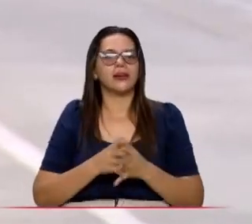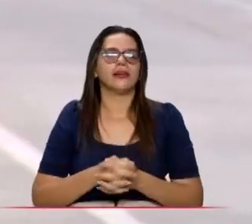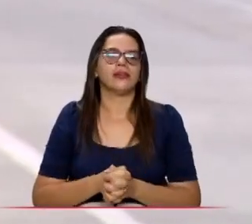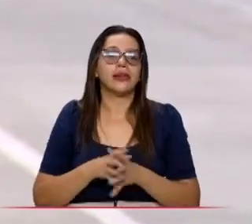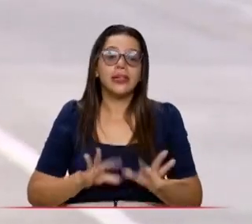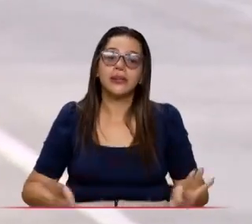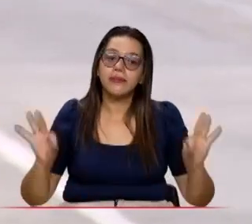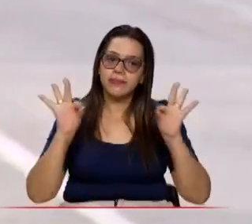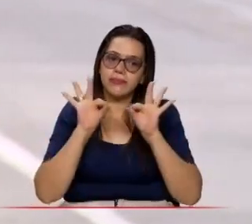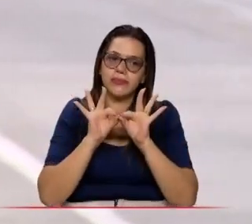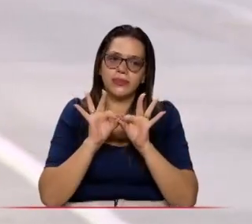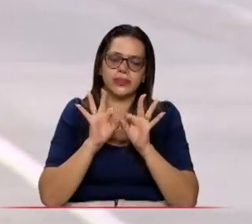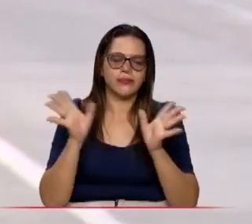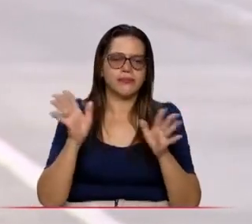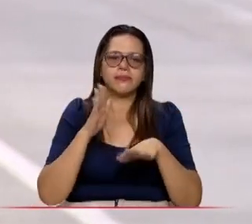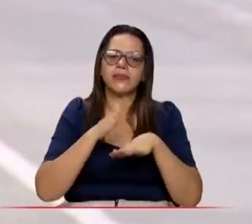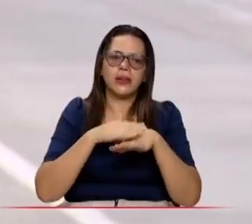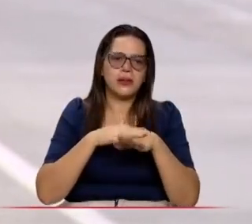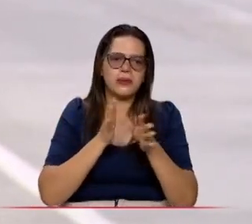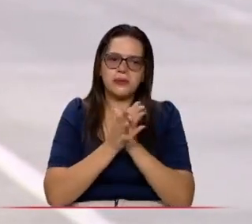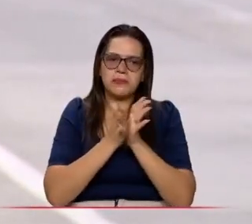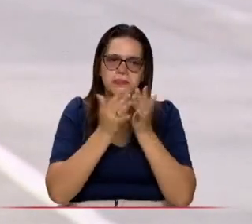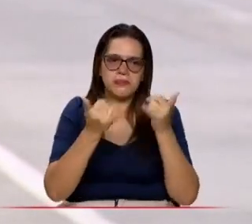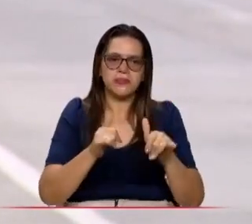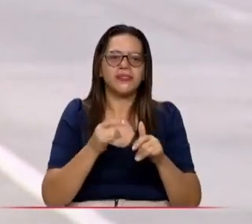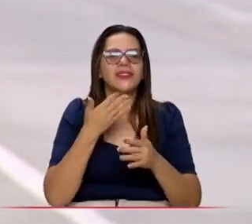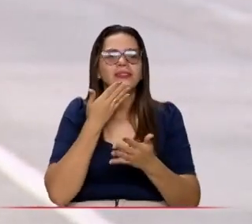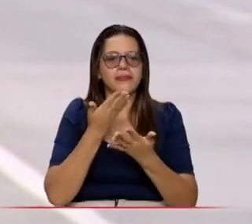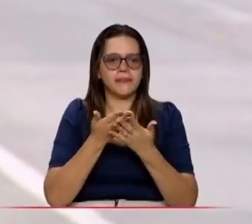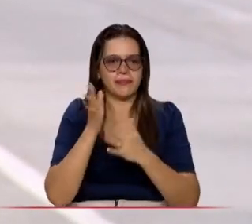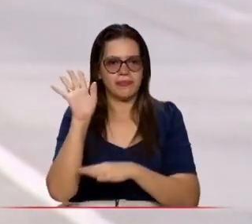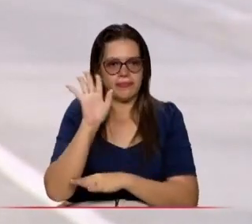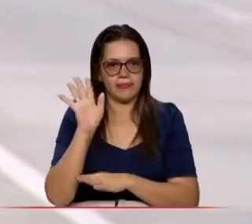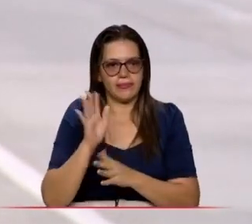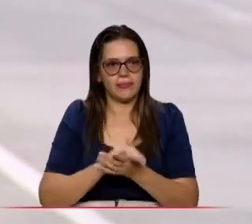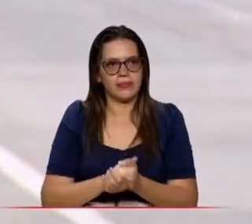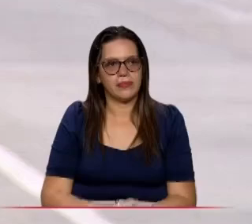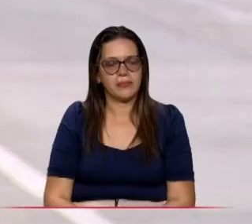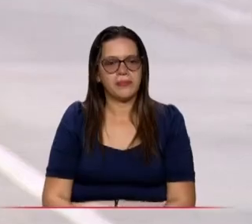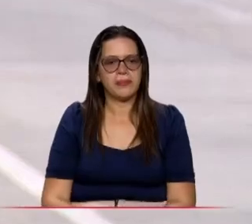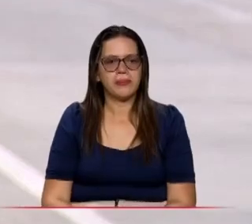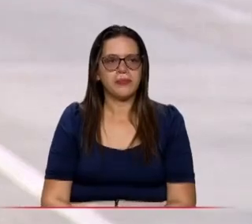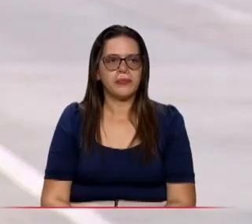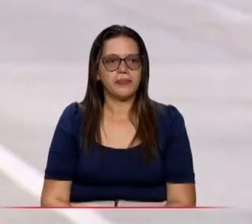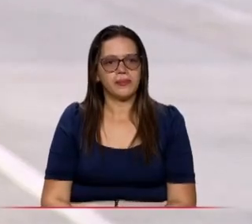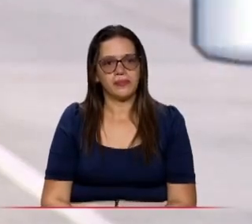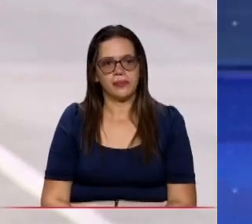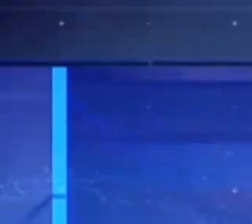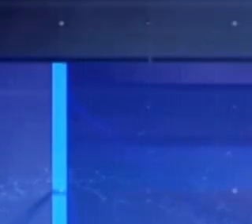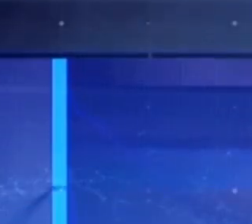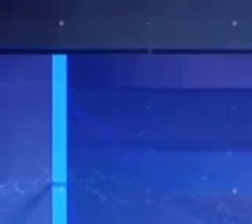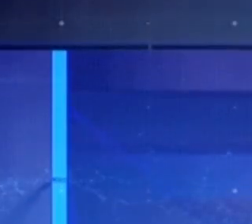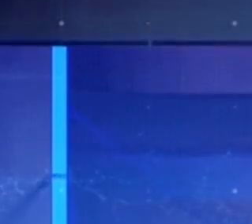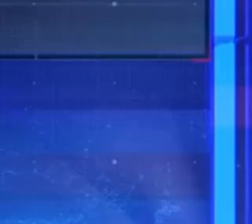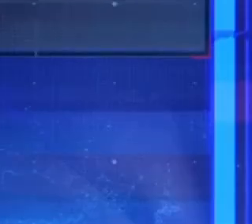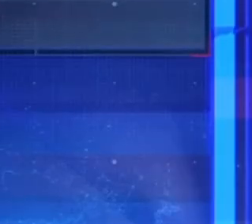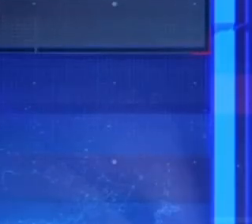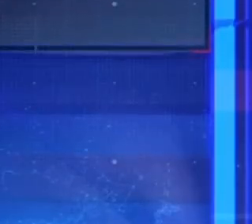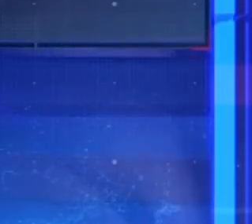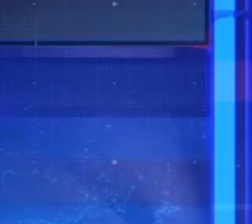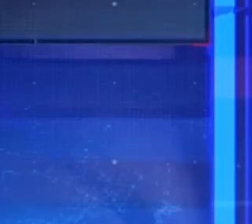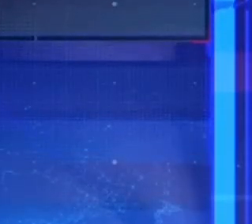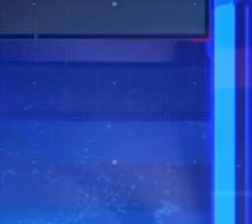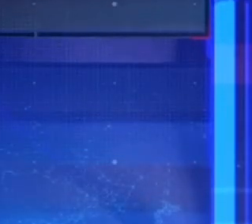viales. Es toda la información y me despido desde el sur de Cali. David Aparicio, Telepacífico Noticias. La región, todos los días.